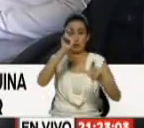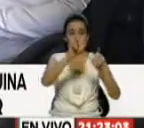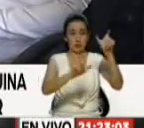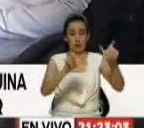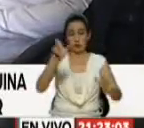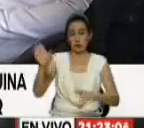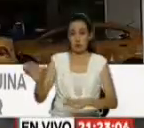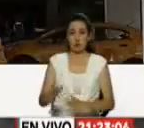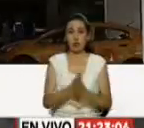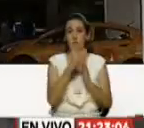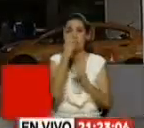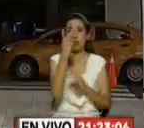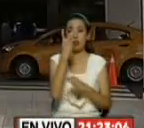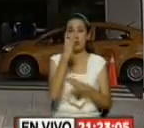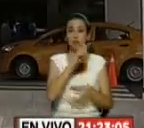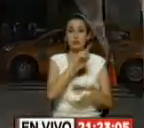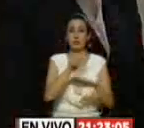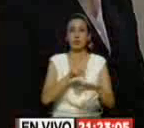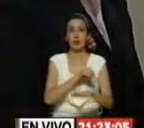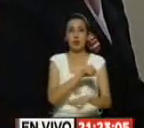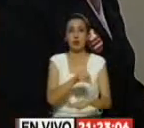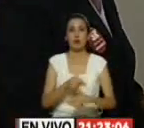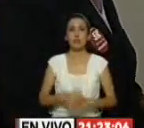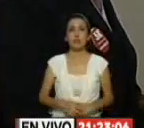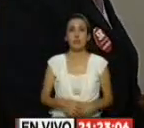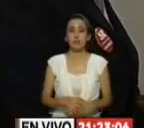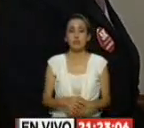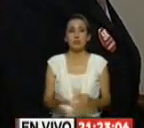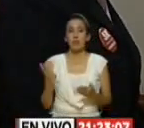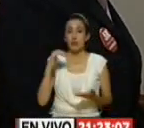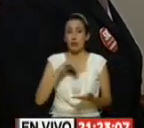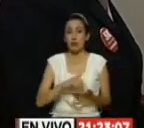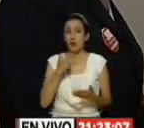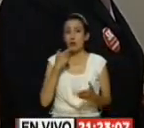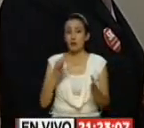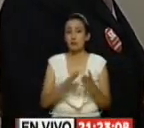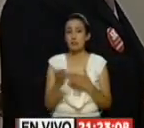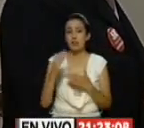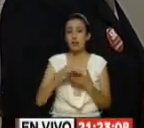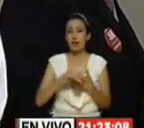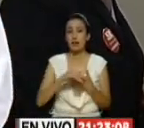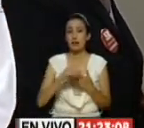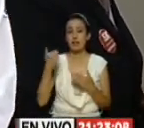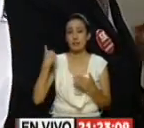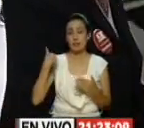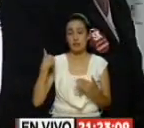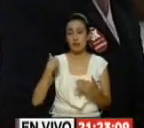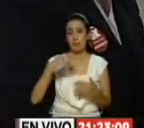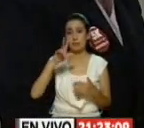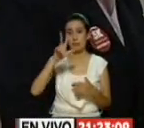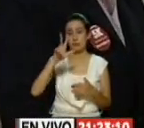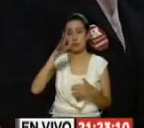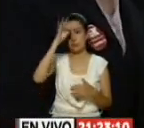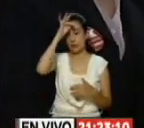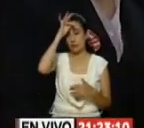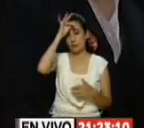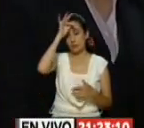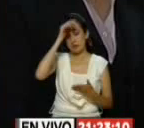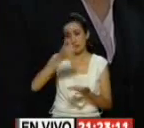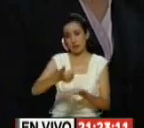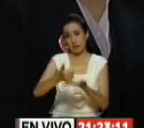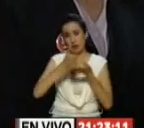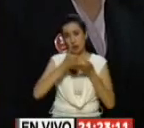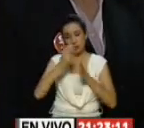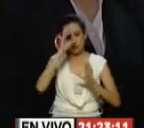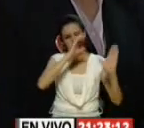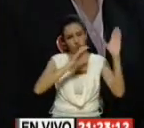en 12 horas. Creo que es el segundo o tercero en América Latina, que nos va a ayudar fundamentalmente a